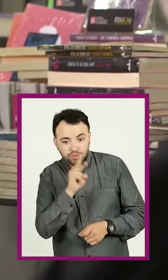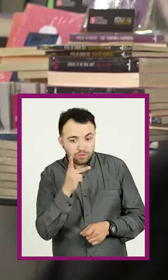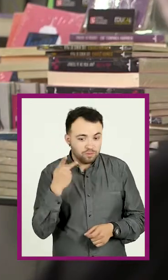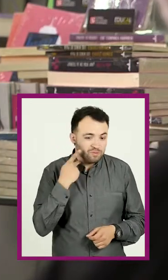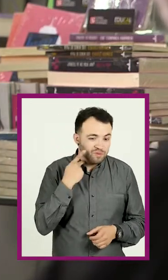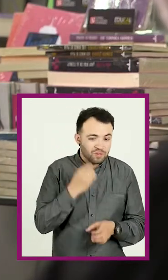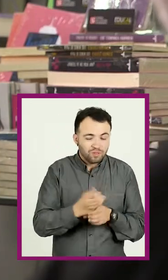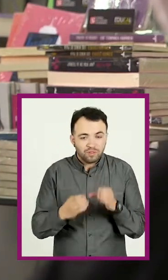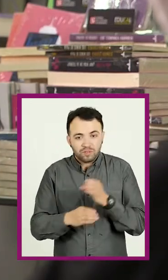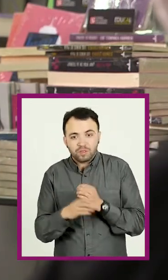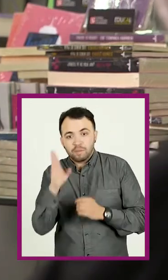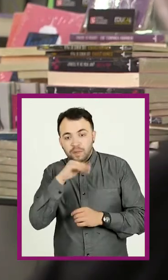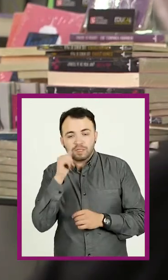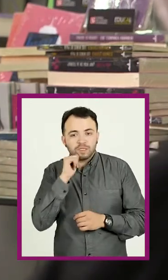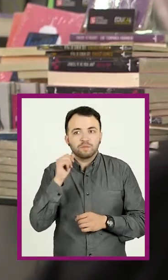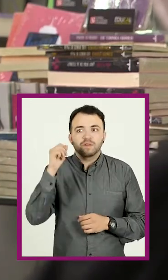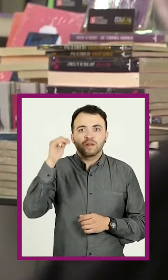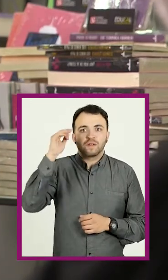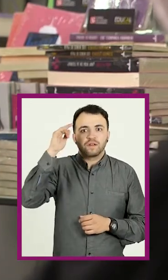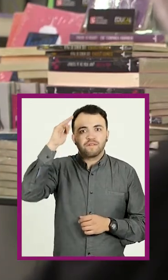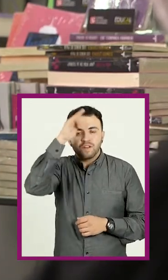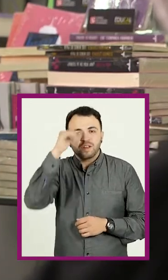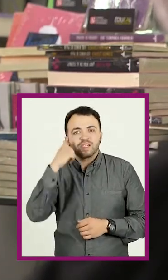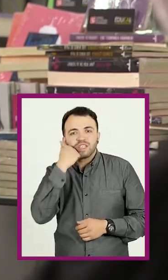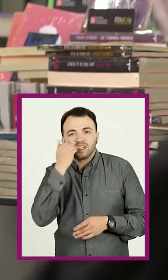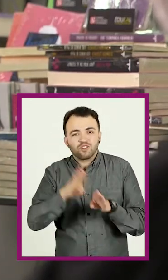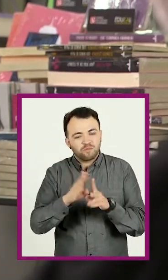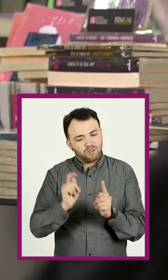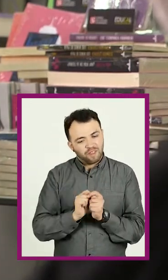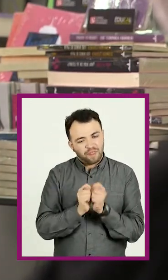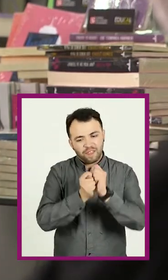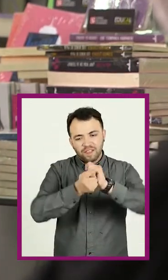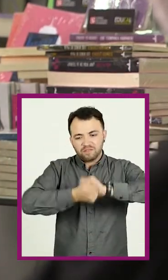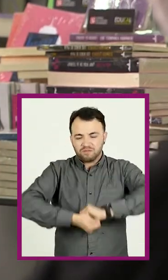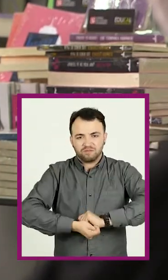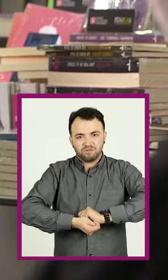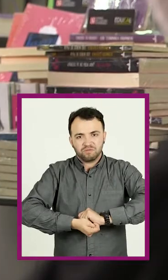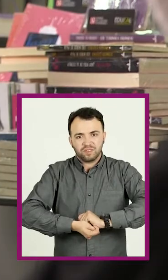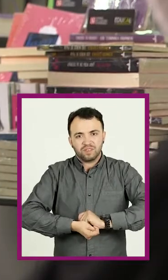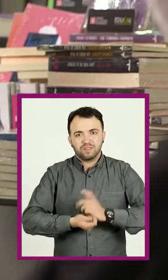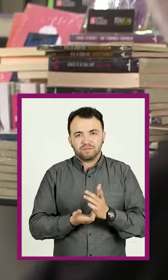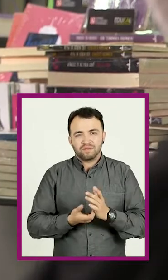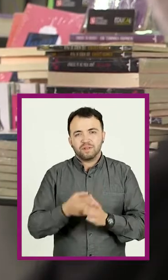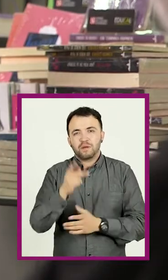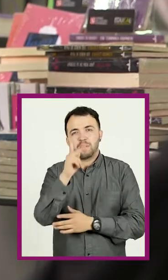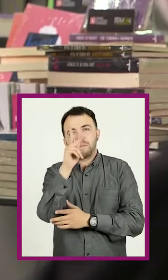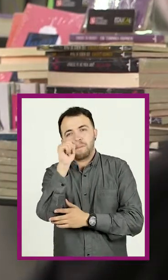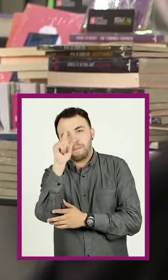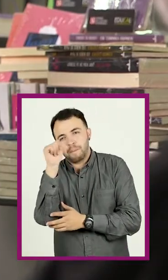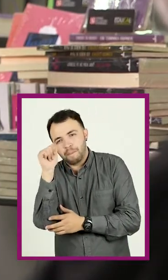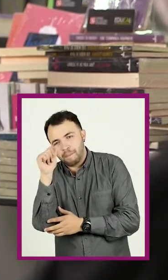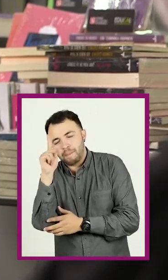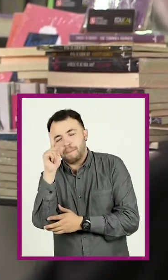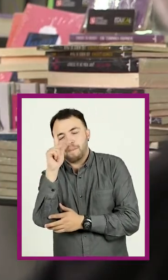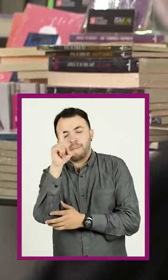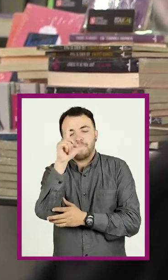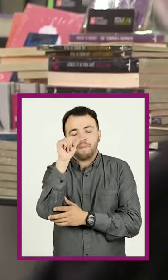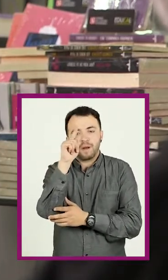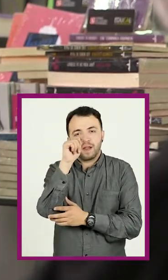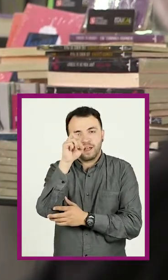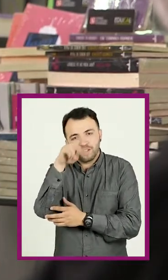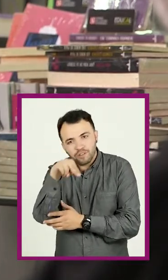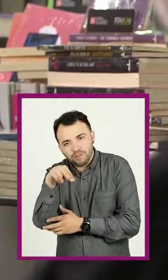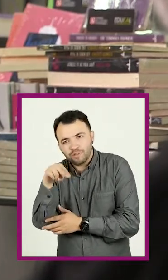filosofía que busca transformar la realidad, ¿no? Como la filosofía de Platón, como la filosofía del Renacimiento. Quiero referirme,